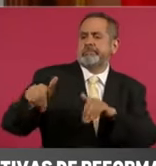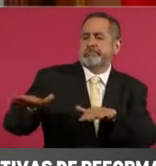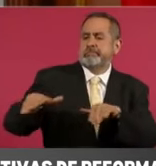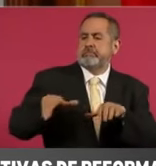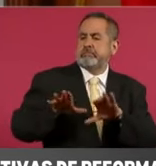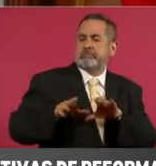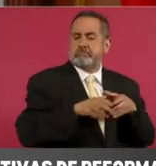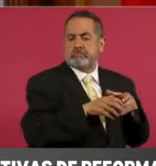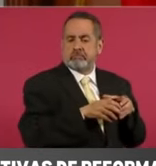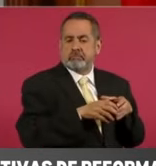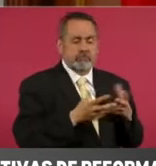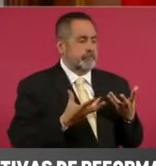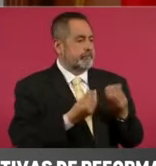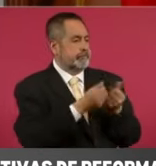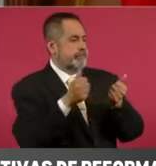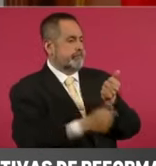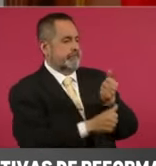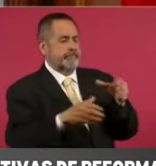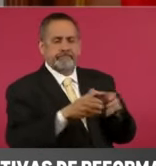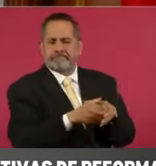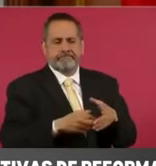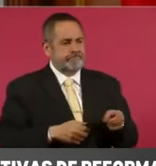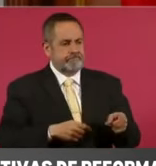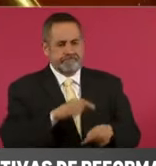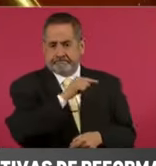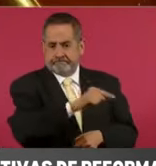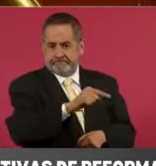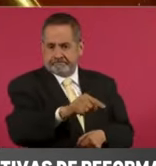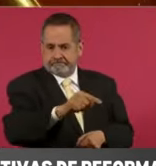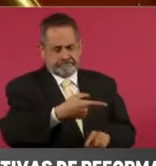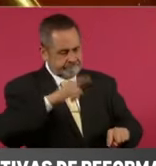no de la oligarquía, creados